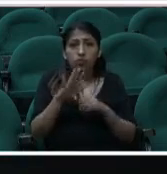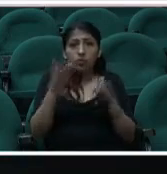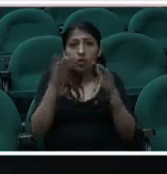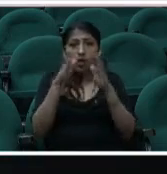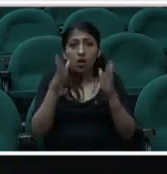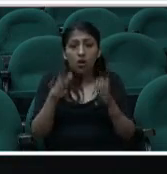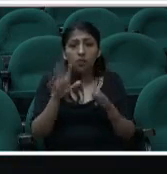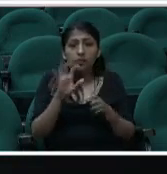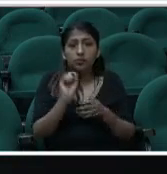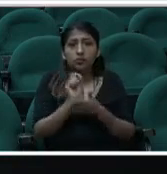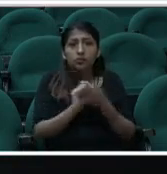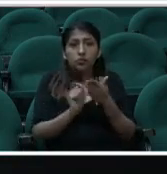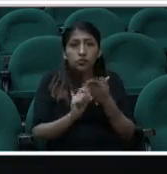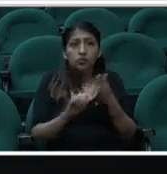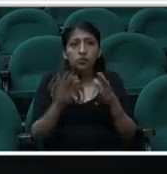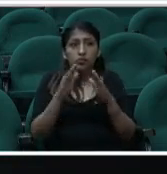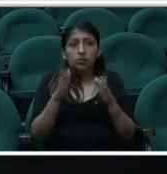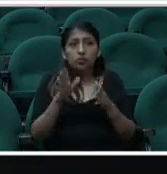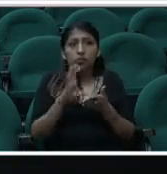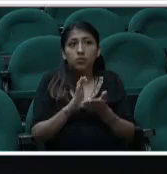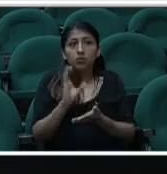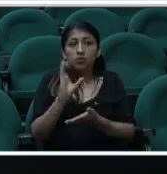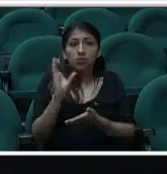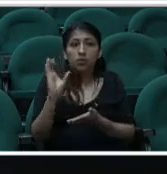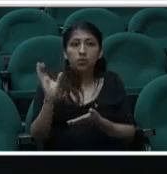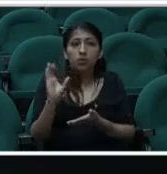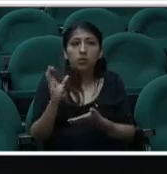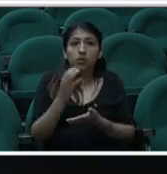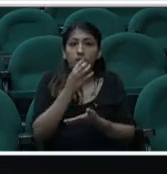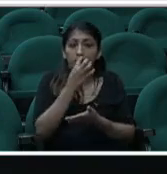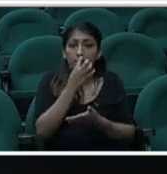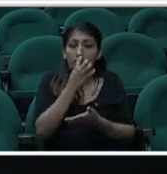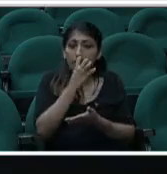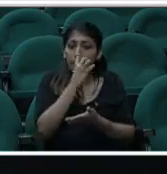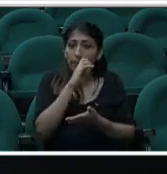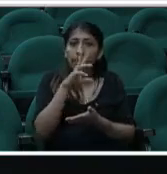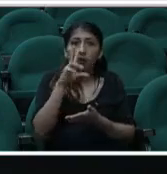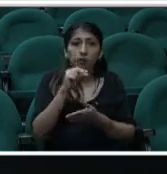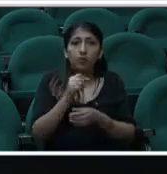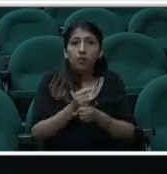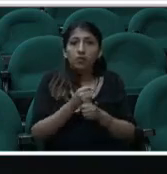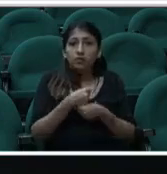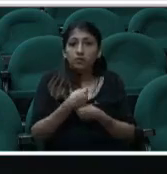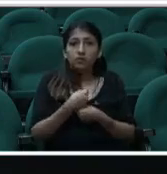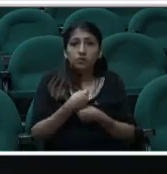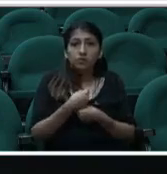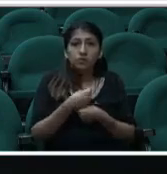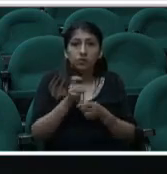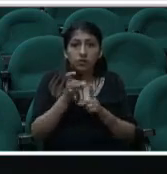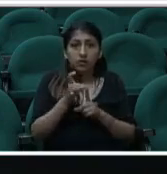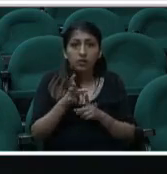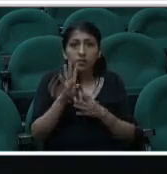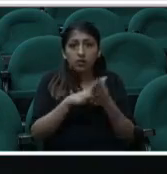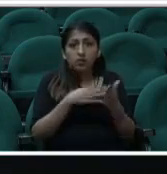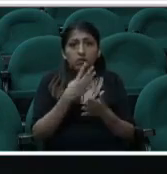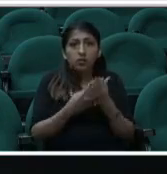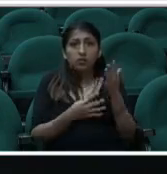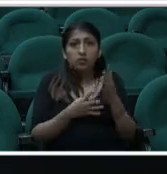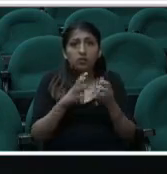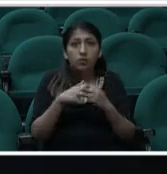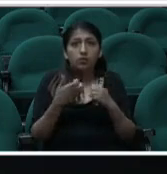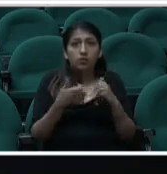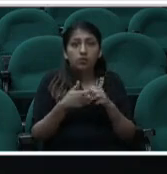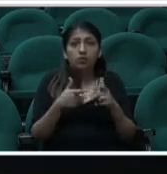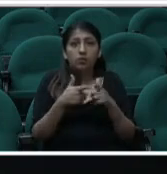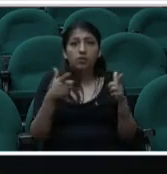escolares dentro de las aulas colegiales si no logramos eliminar está tablas porque es un